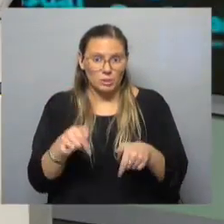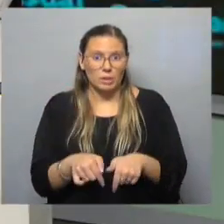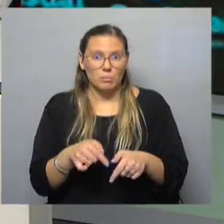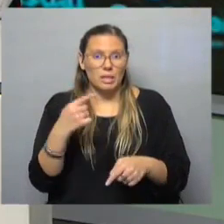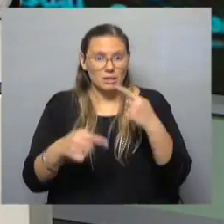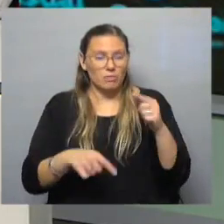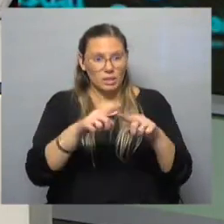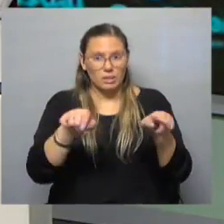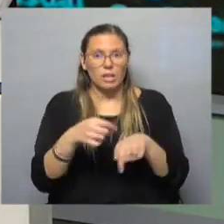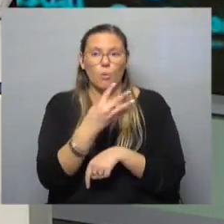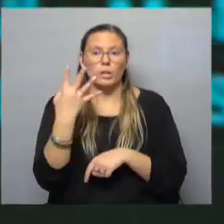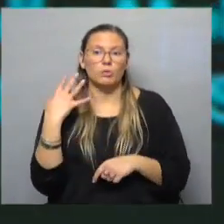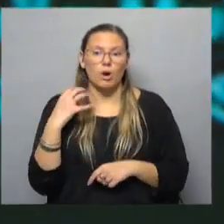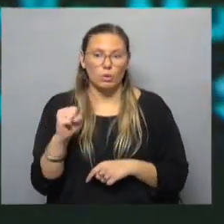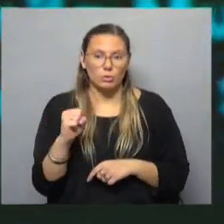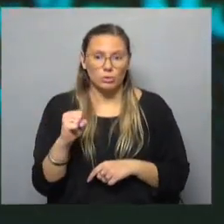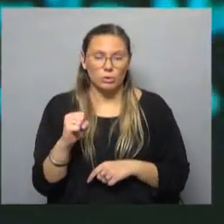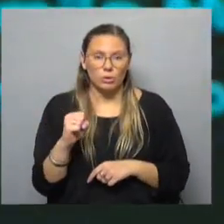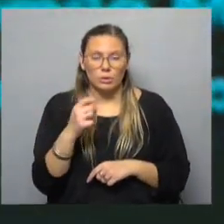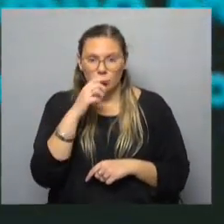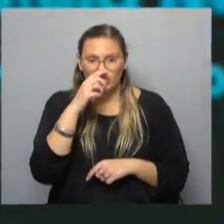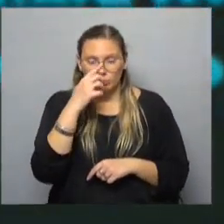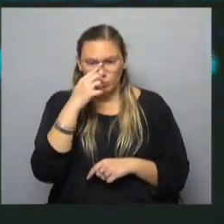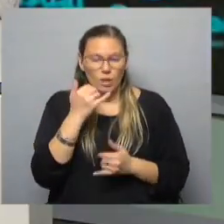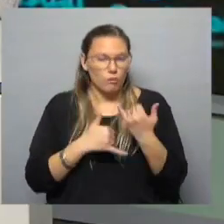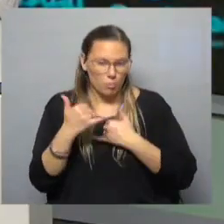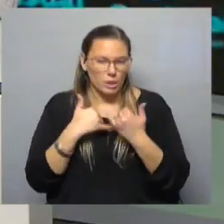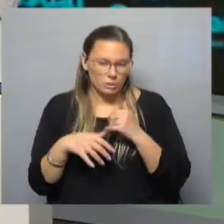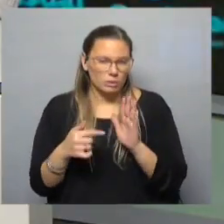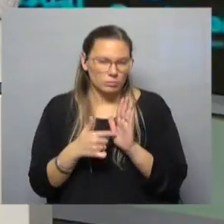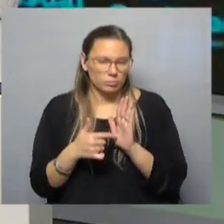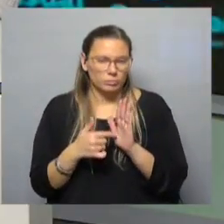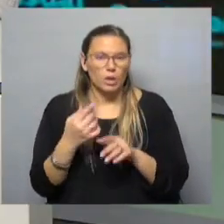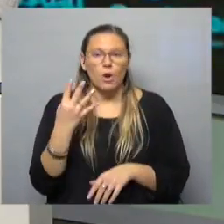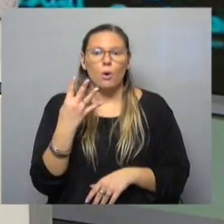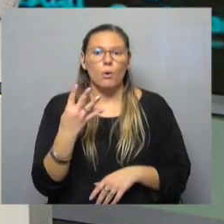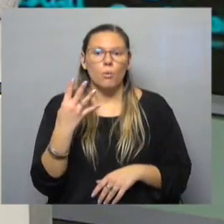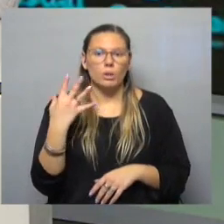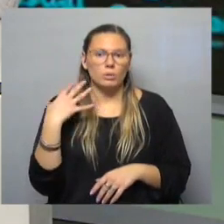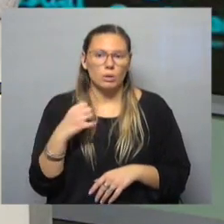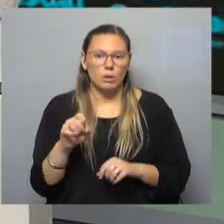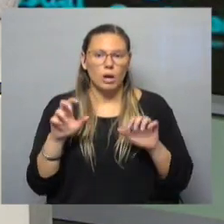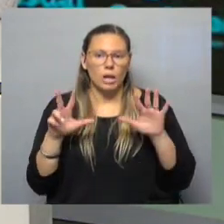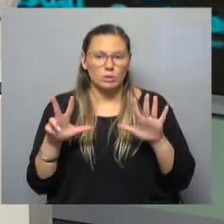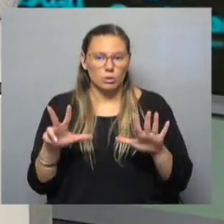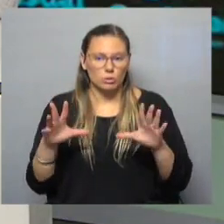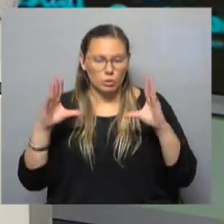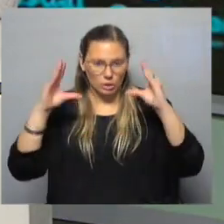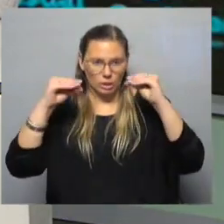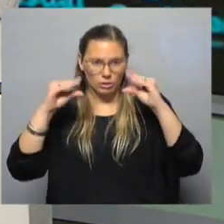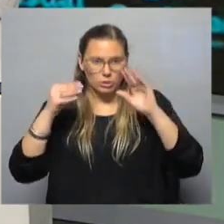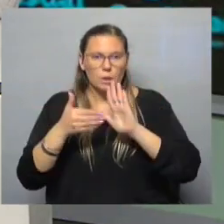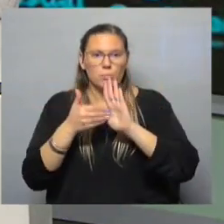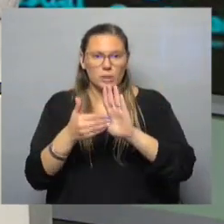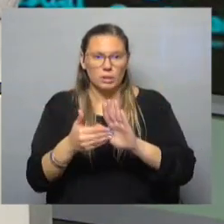de salas. El 4 de agosto, sí. Tengo todo acá, miren, tengo el 4 de agosto a las 20 horas, es la